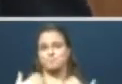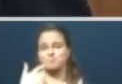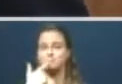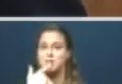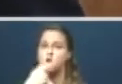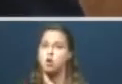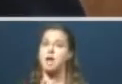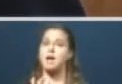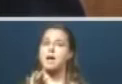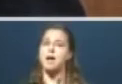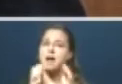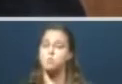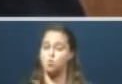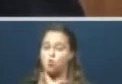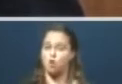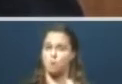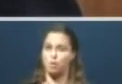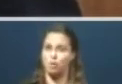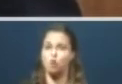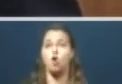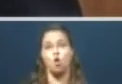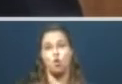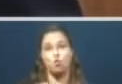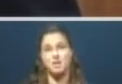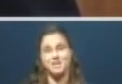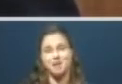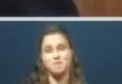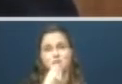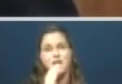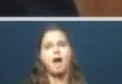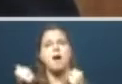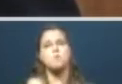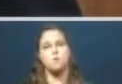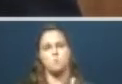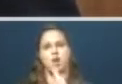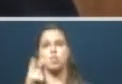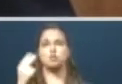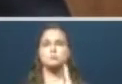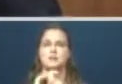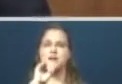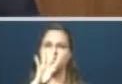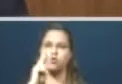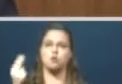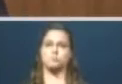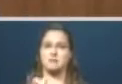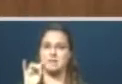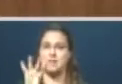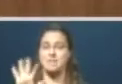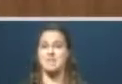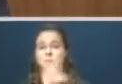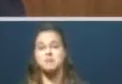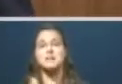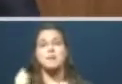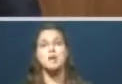en colaboración con ellas el plan de cooperativas agro-alimentarias 2014-2015 y también hemos aprobado la estrategia integral para el sector